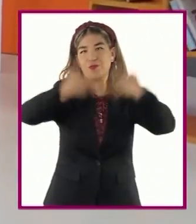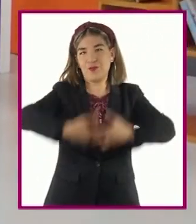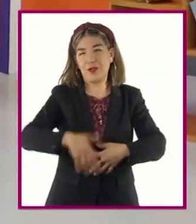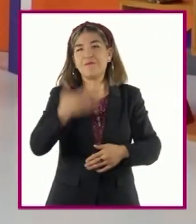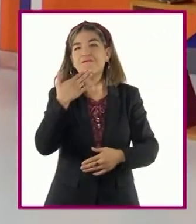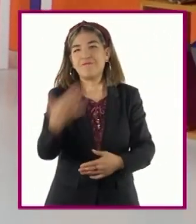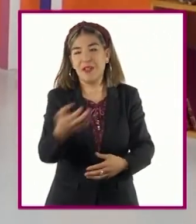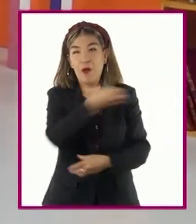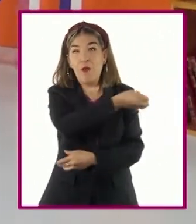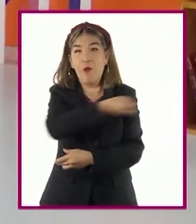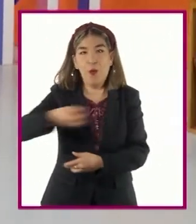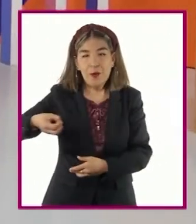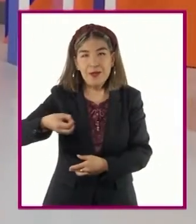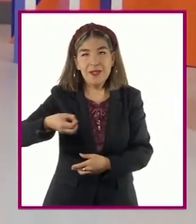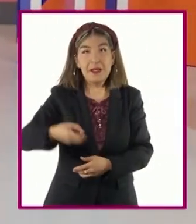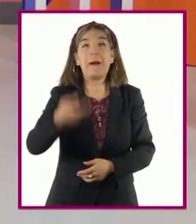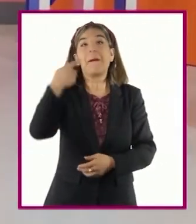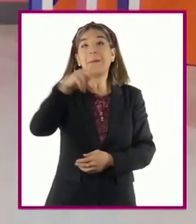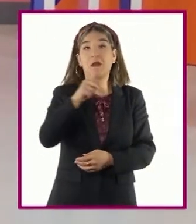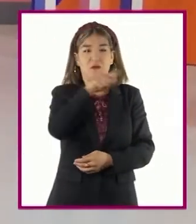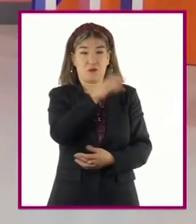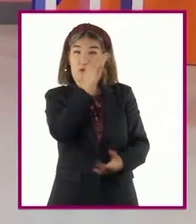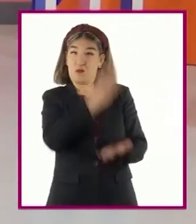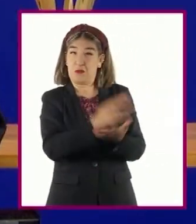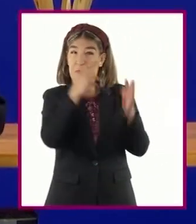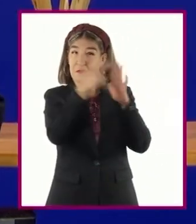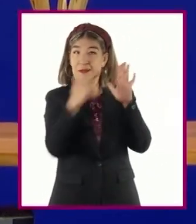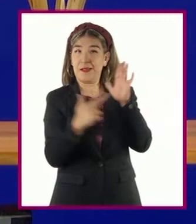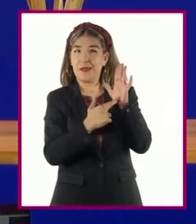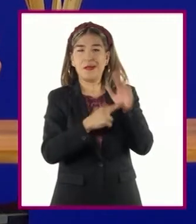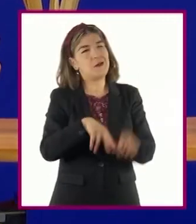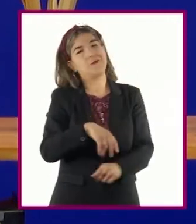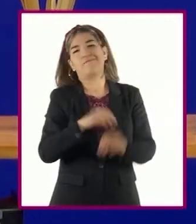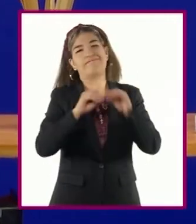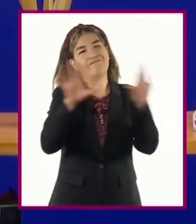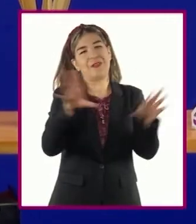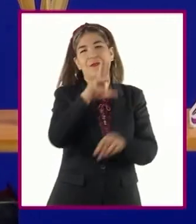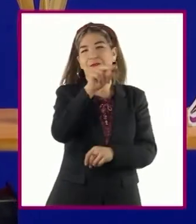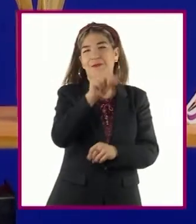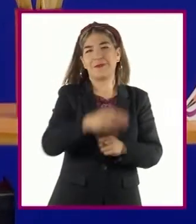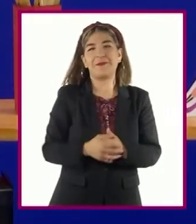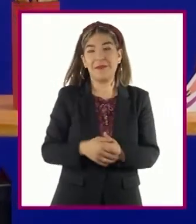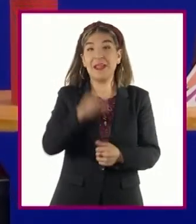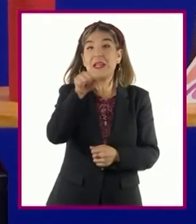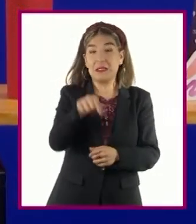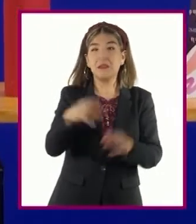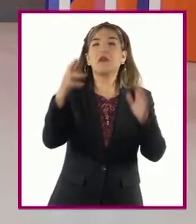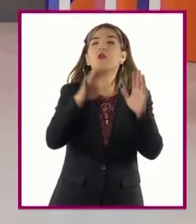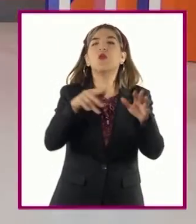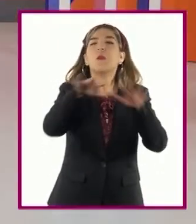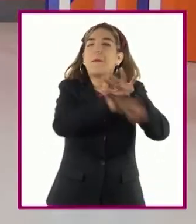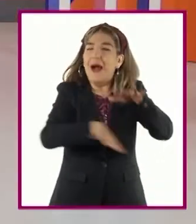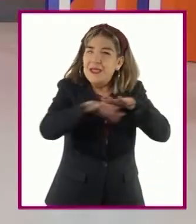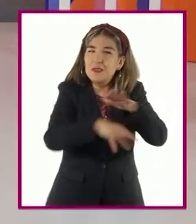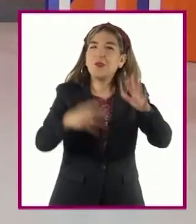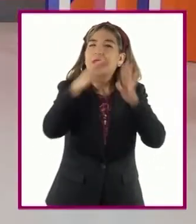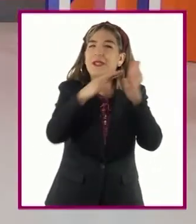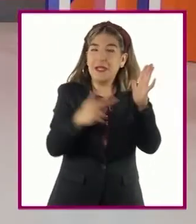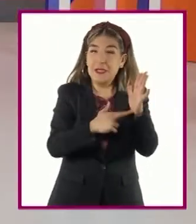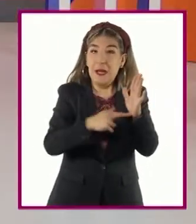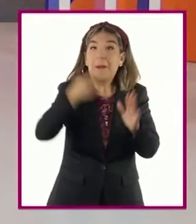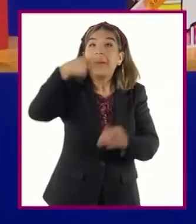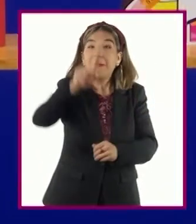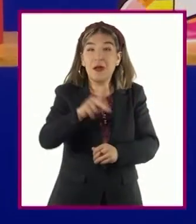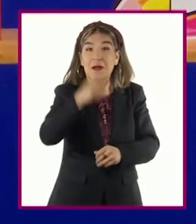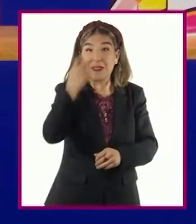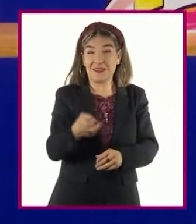con orden. Pero, ¿son las únicas reglas, profesora? Claro que no. Estas son las básicas, pero de acuerdo al